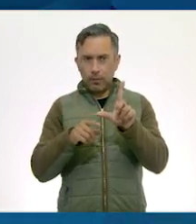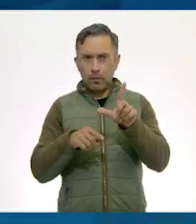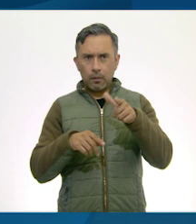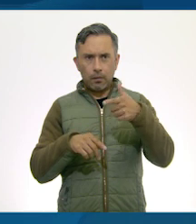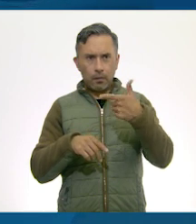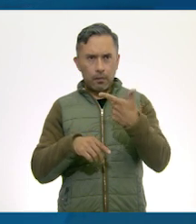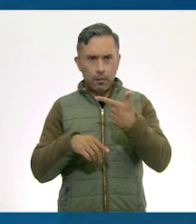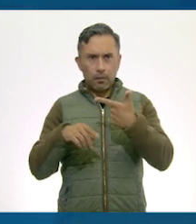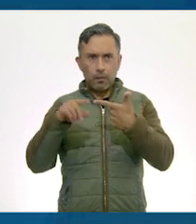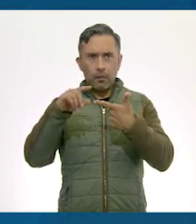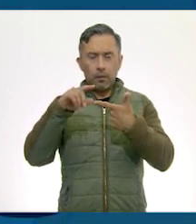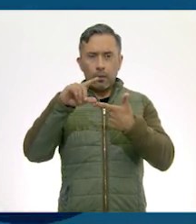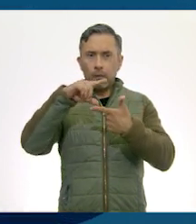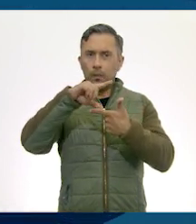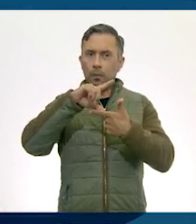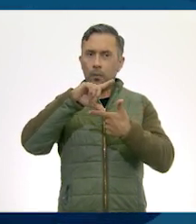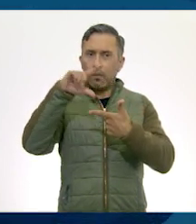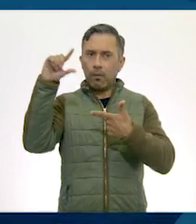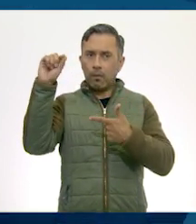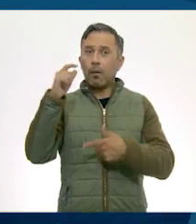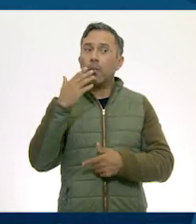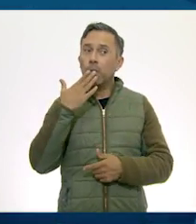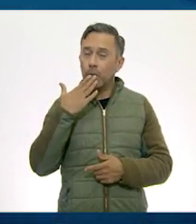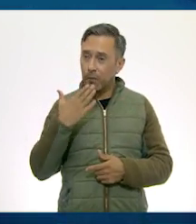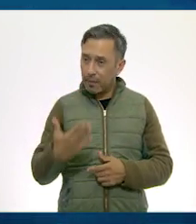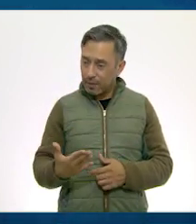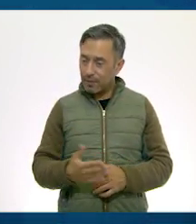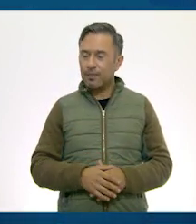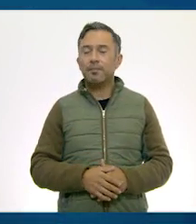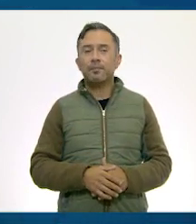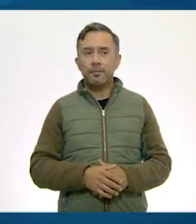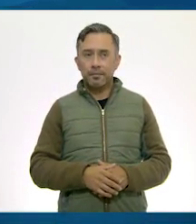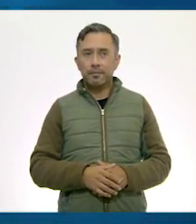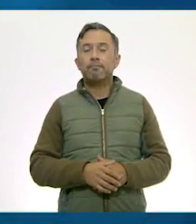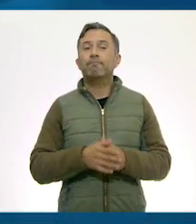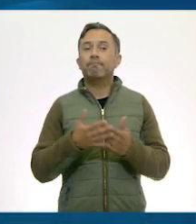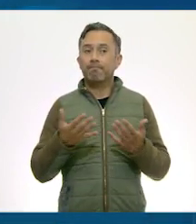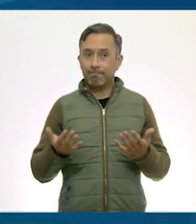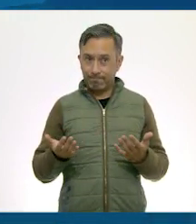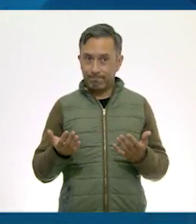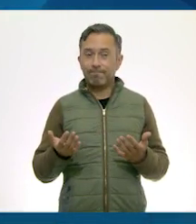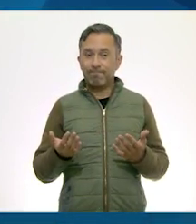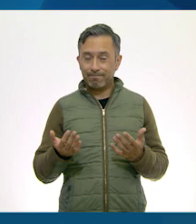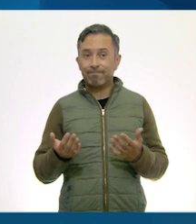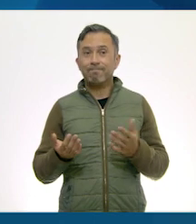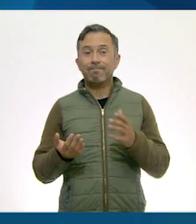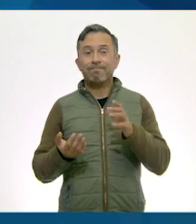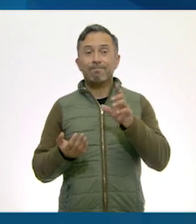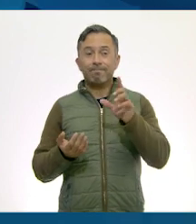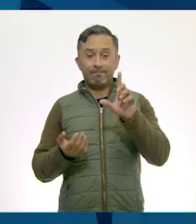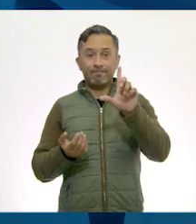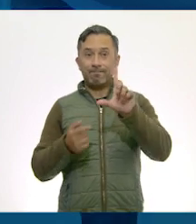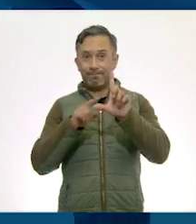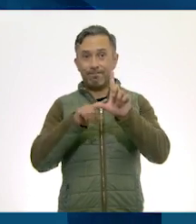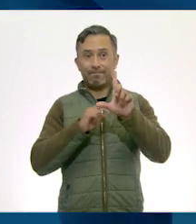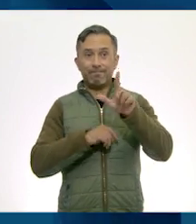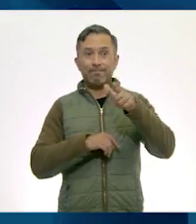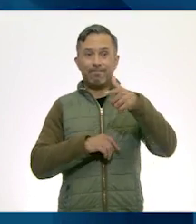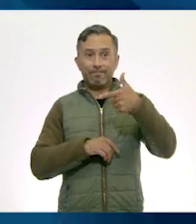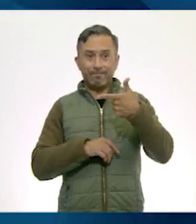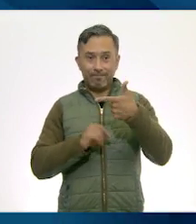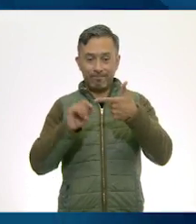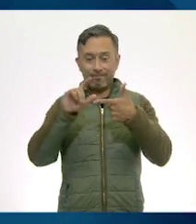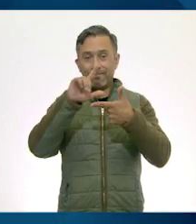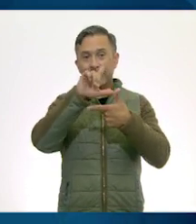¿No? muy bien. Entonces, este estaría formando un